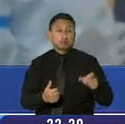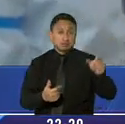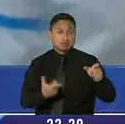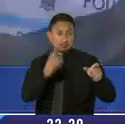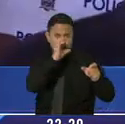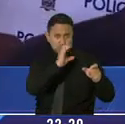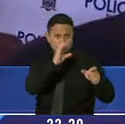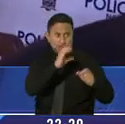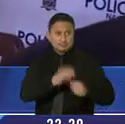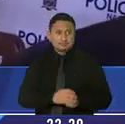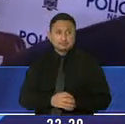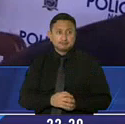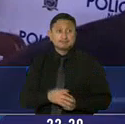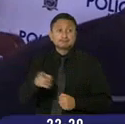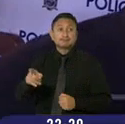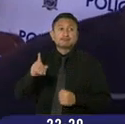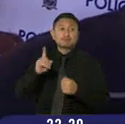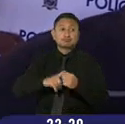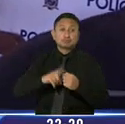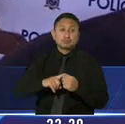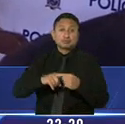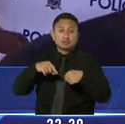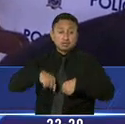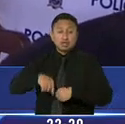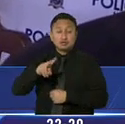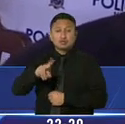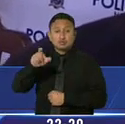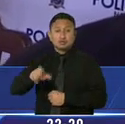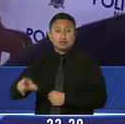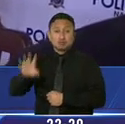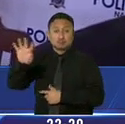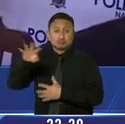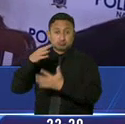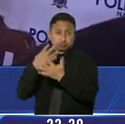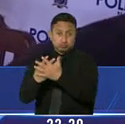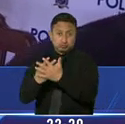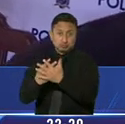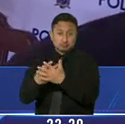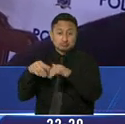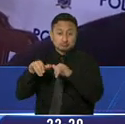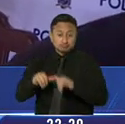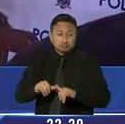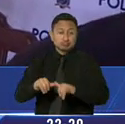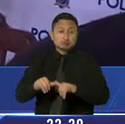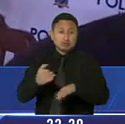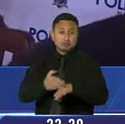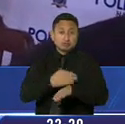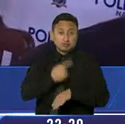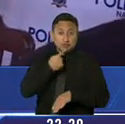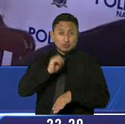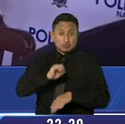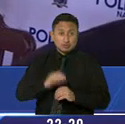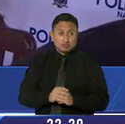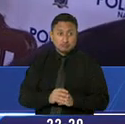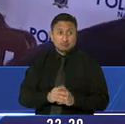la ciudad de Quito se procedió a la detención de estos 2 ciudadanos. Continuamos, como les acabé de mencionar anteriormente, continuamos hasta poder esclarecer con todos